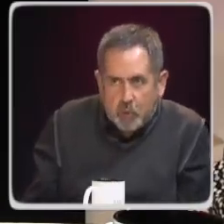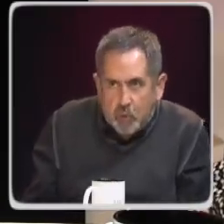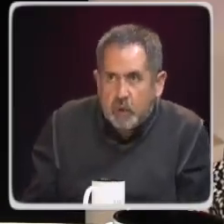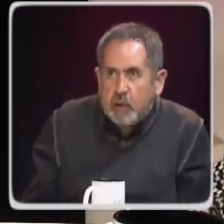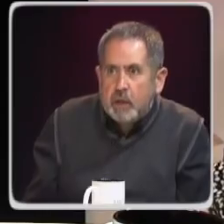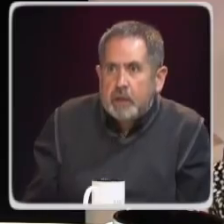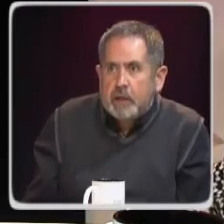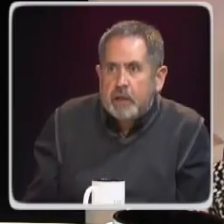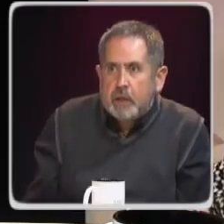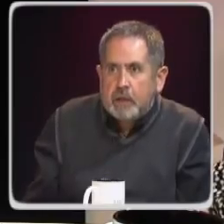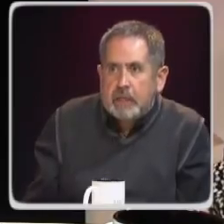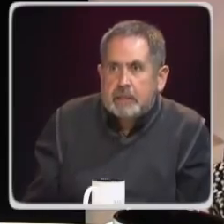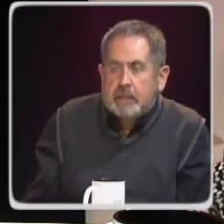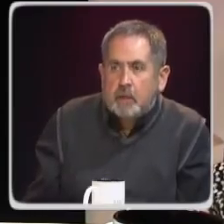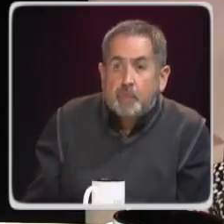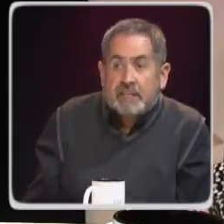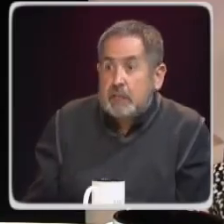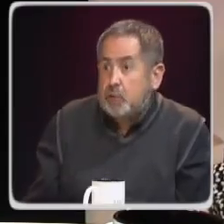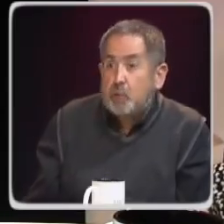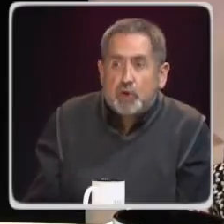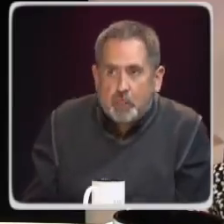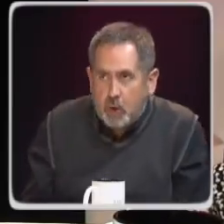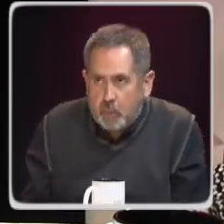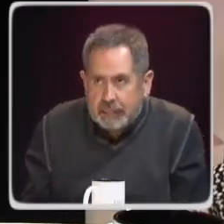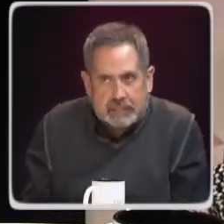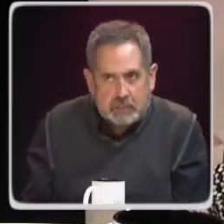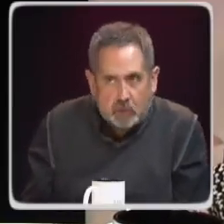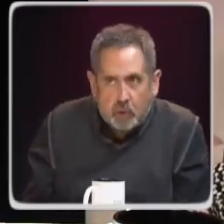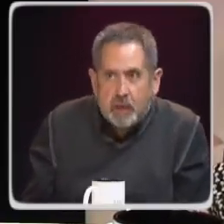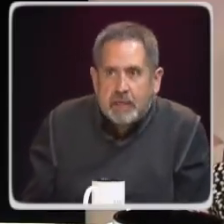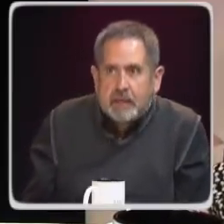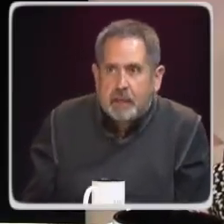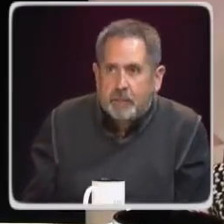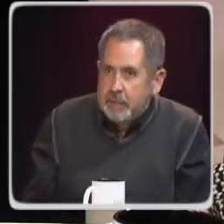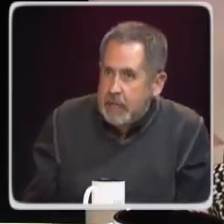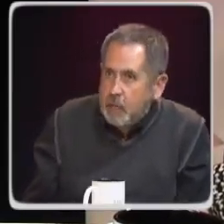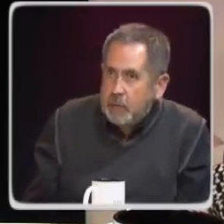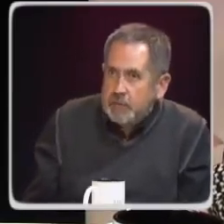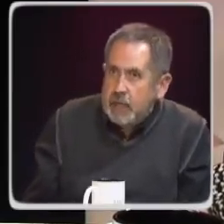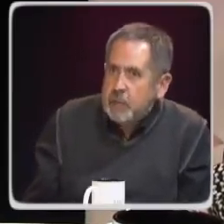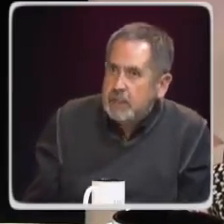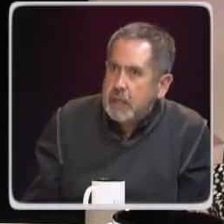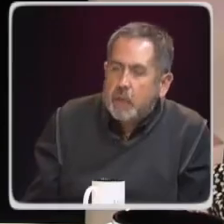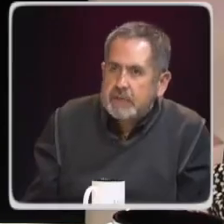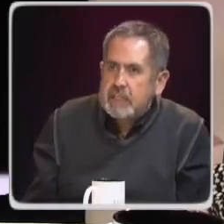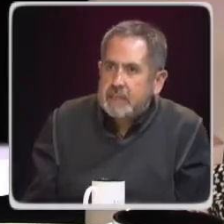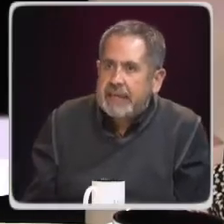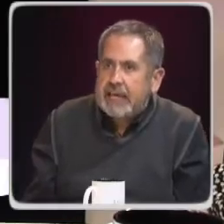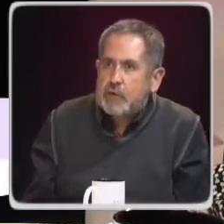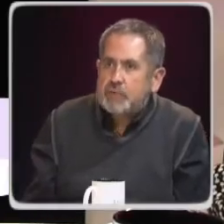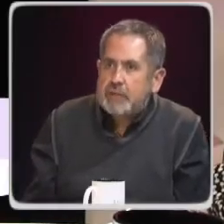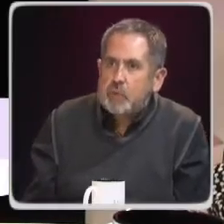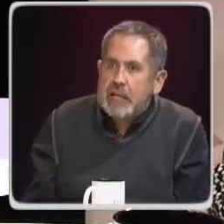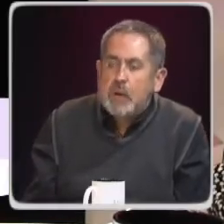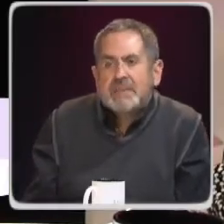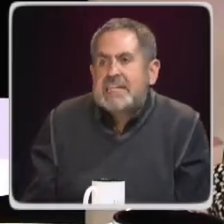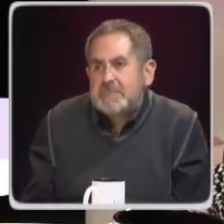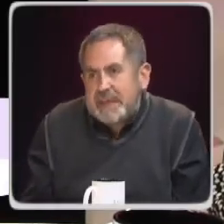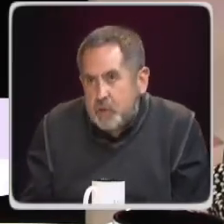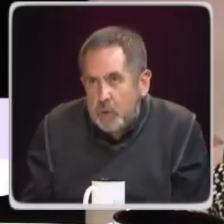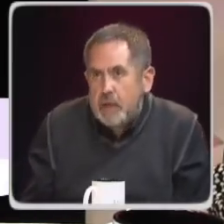se dé mayor capacitación a los maestros, a los supervisores, a los directores, a todos los involucrados en la escuela, que los